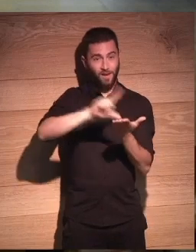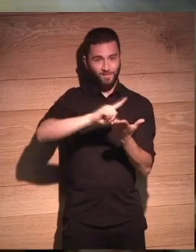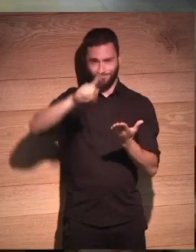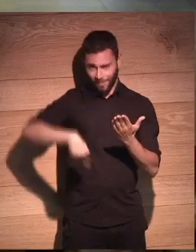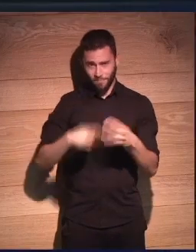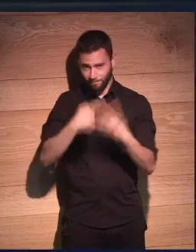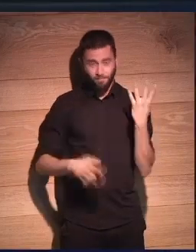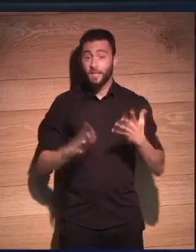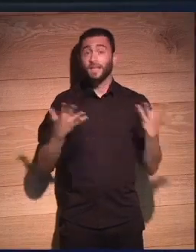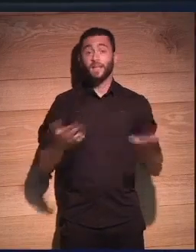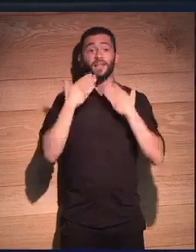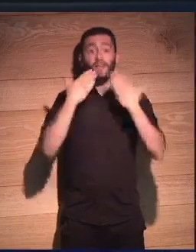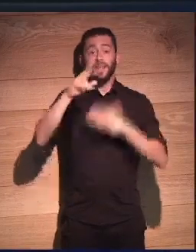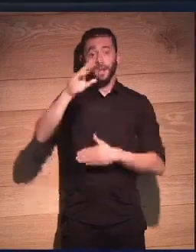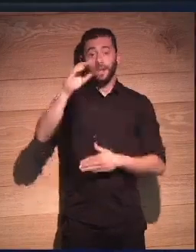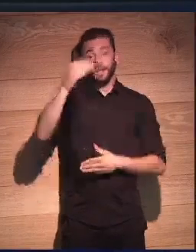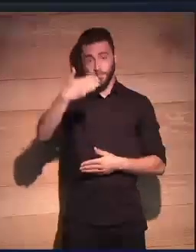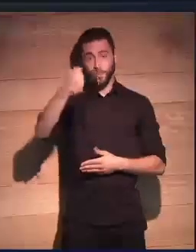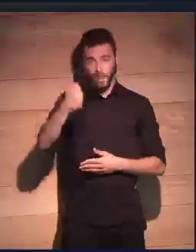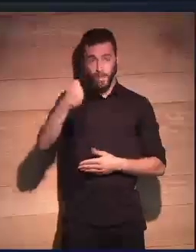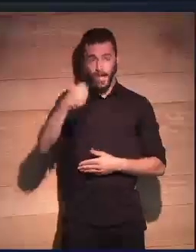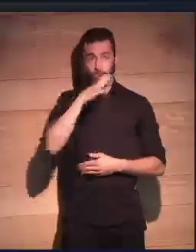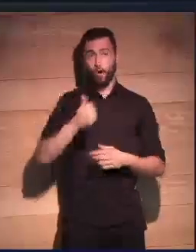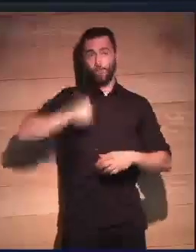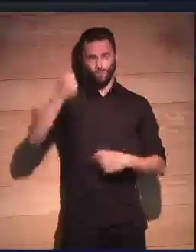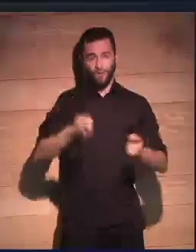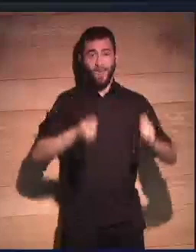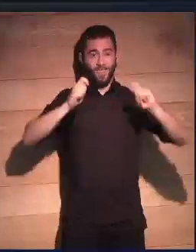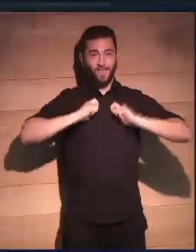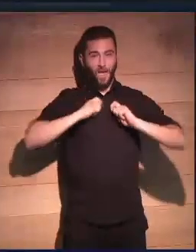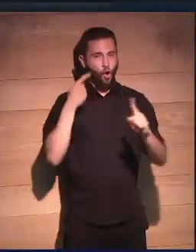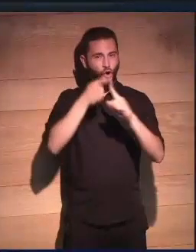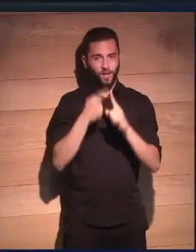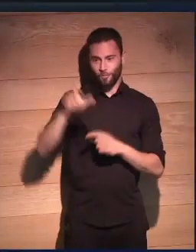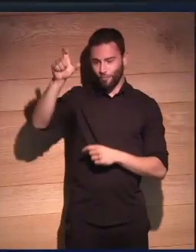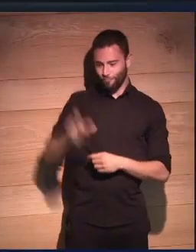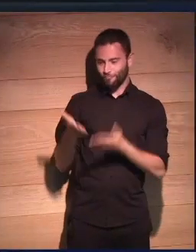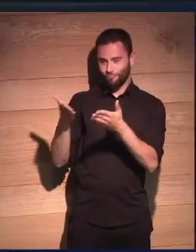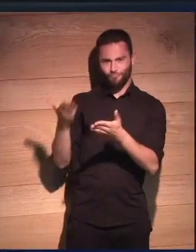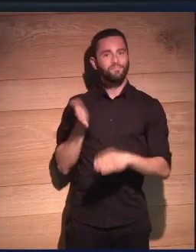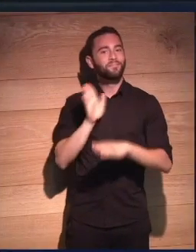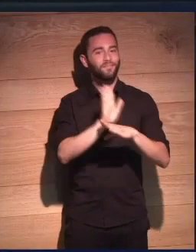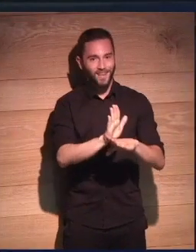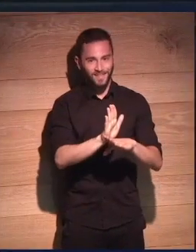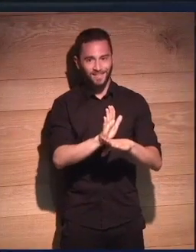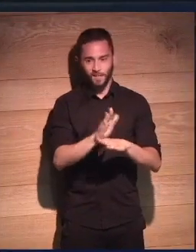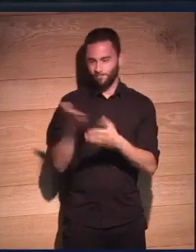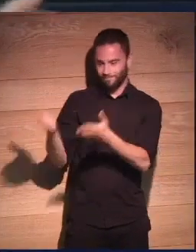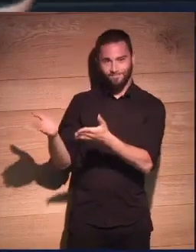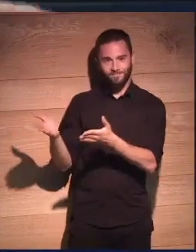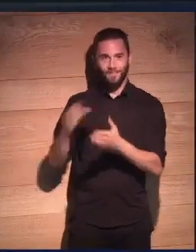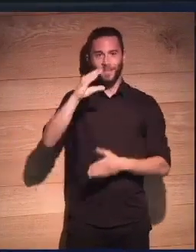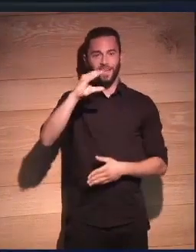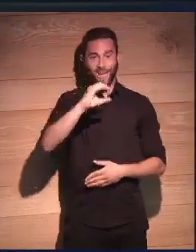también. Gracias a RBA por ofrecerme la oportunidad de presentar a este hombre, que lo tenemos ahí, a